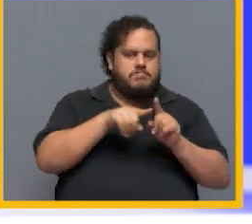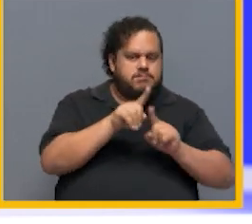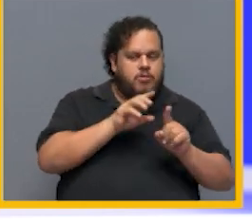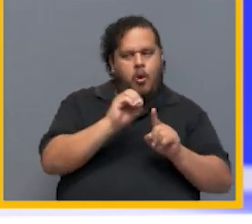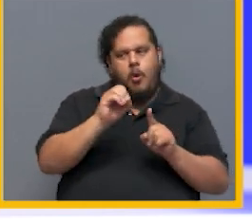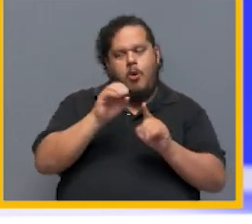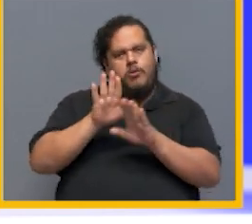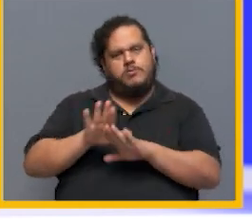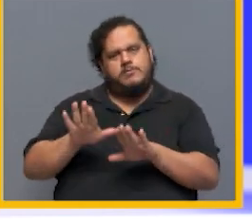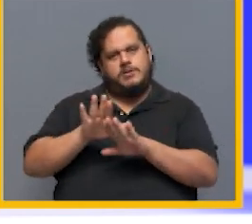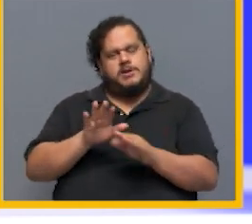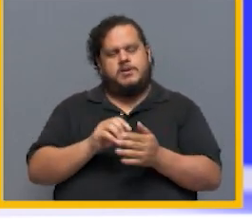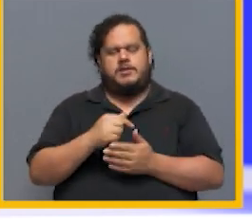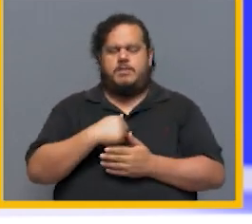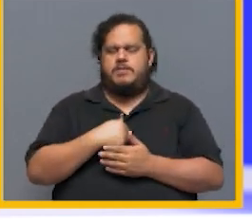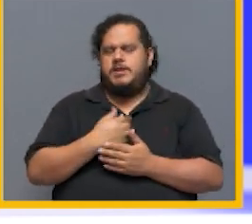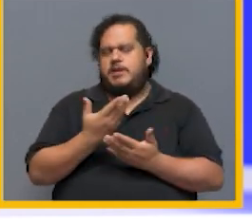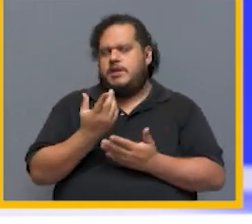mí me queda...